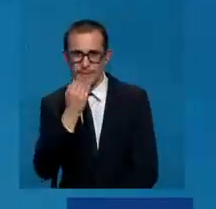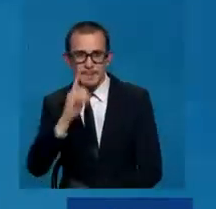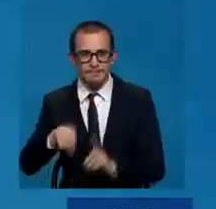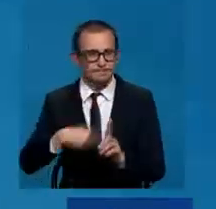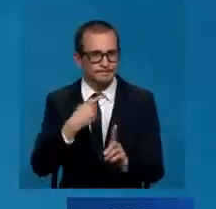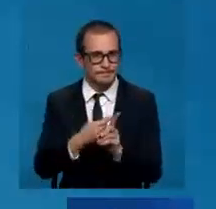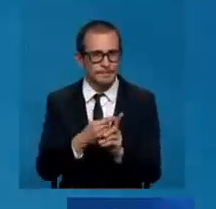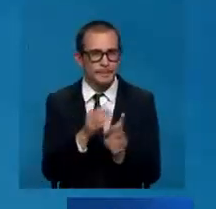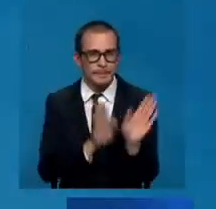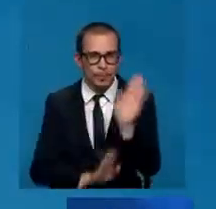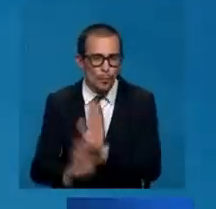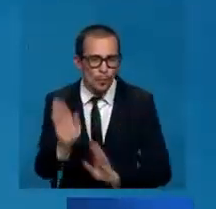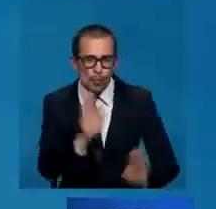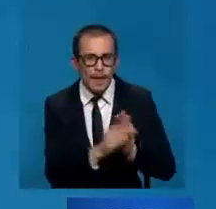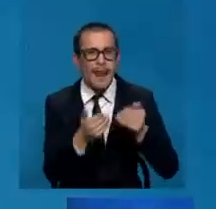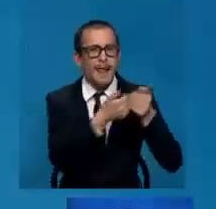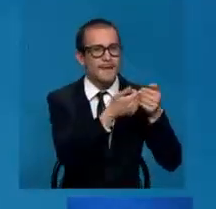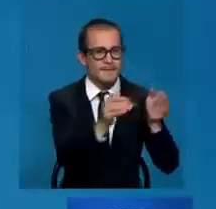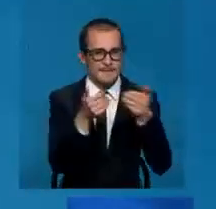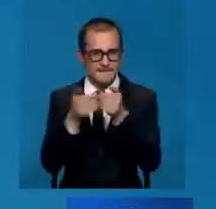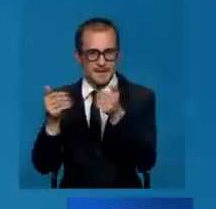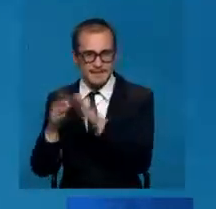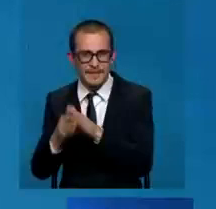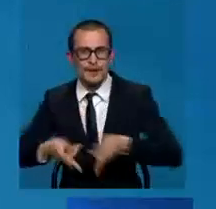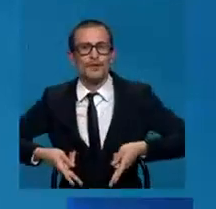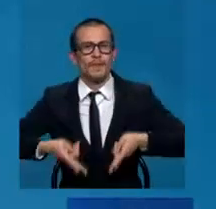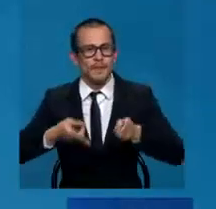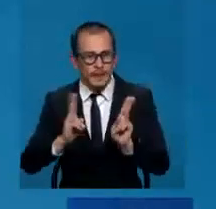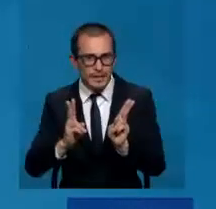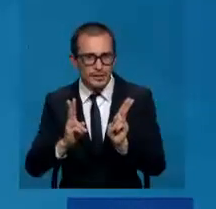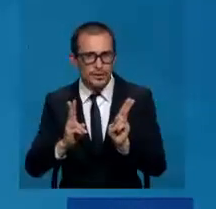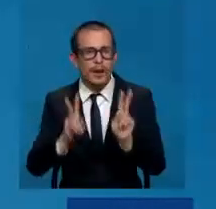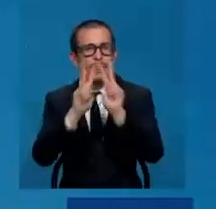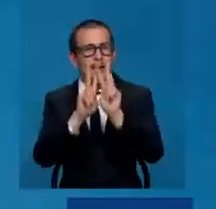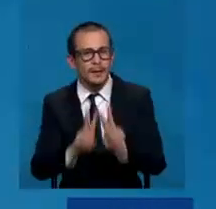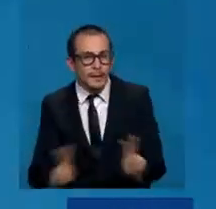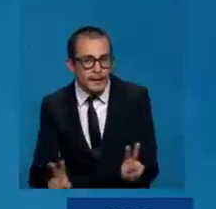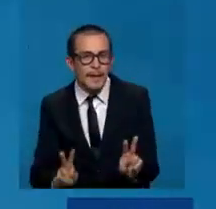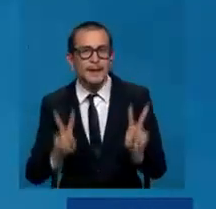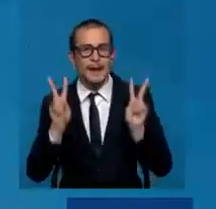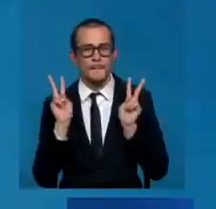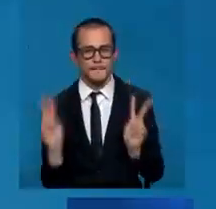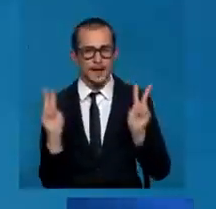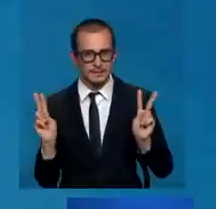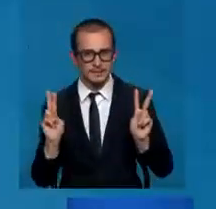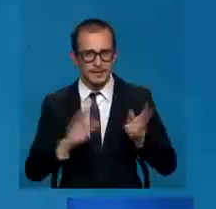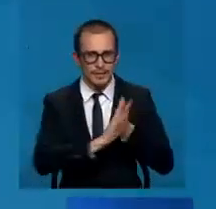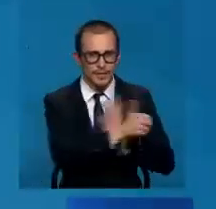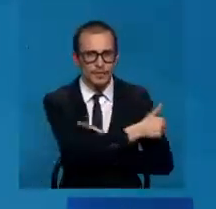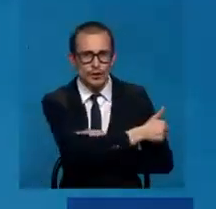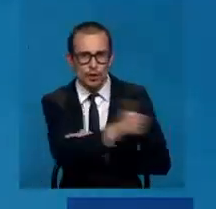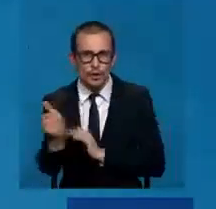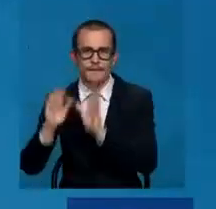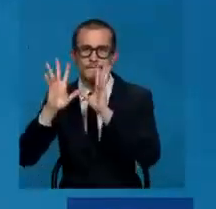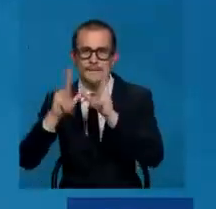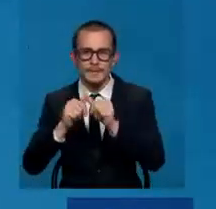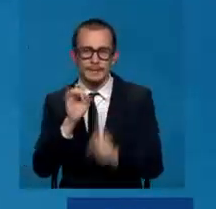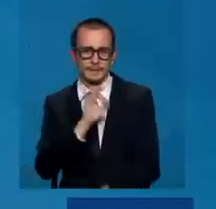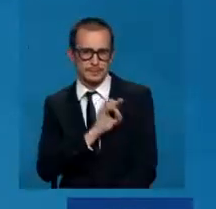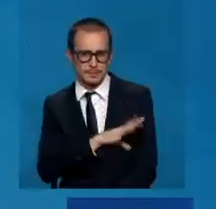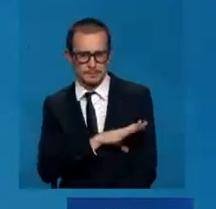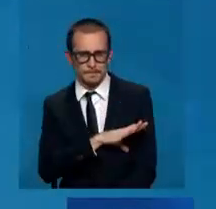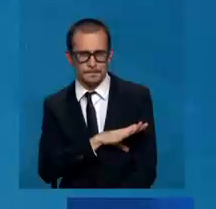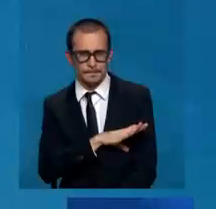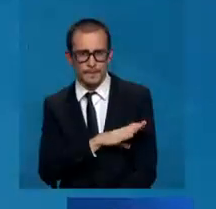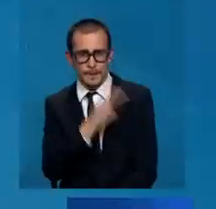para resguardar las libertades, los derechos, la tranquilidad y la paz de todas las familias chilenas